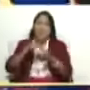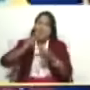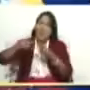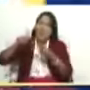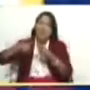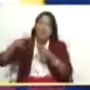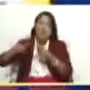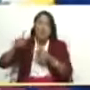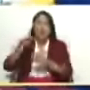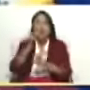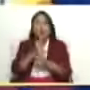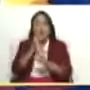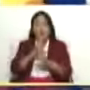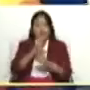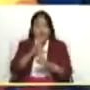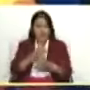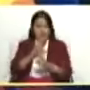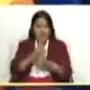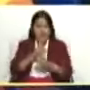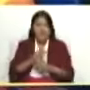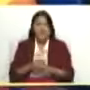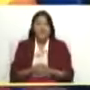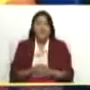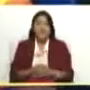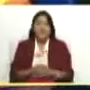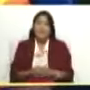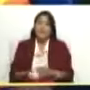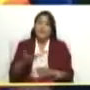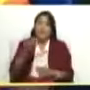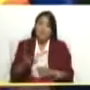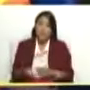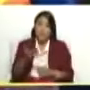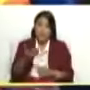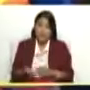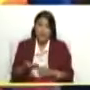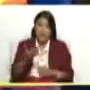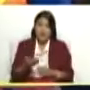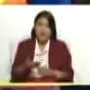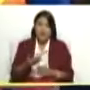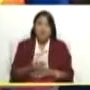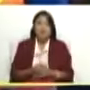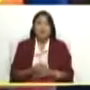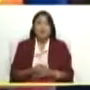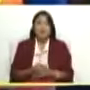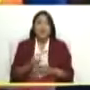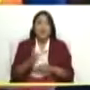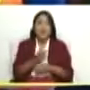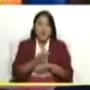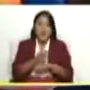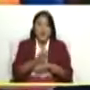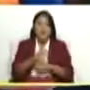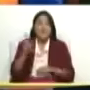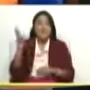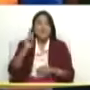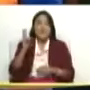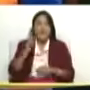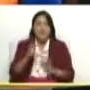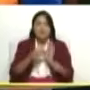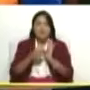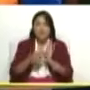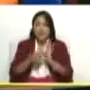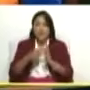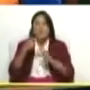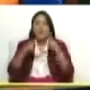de este tipo es importante destacar que el gobierno nacional ha implementado políticas